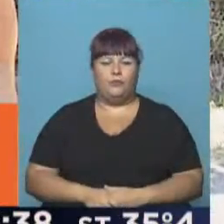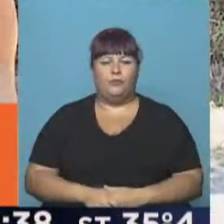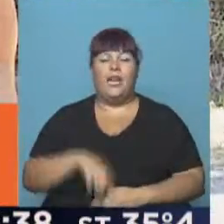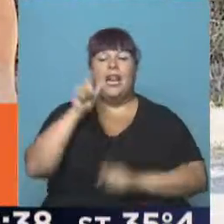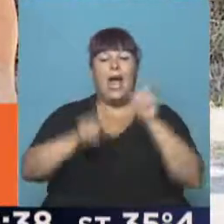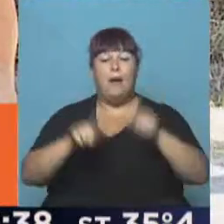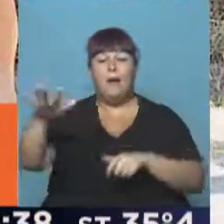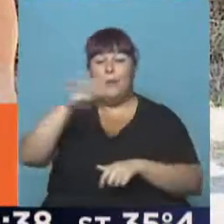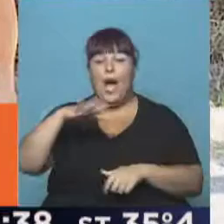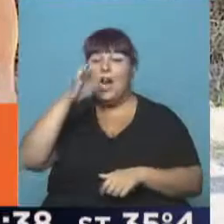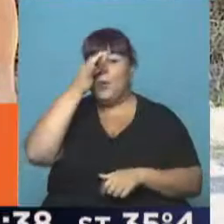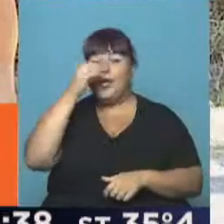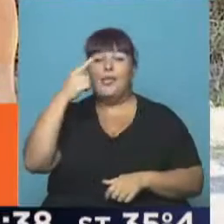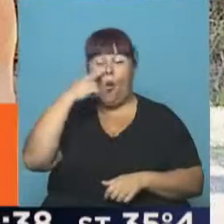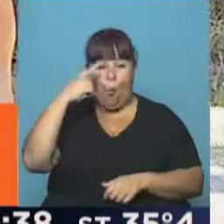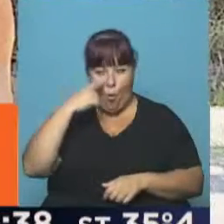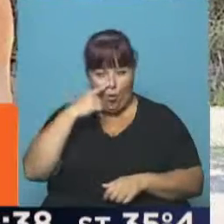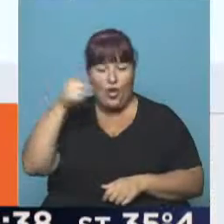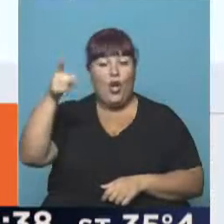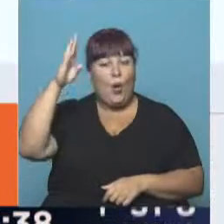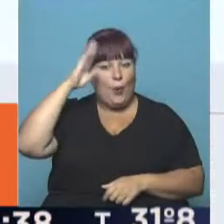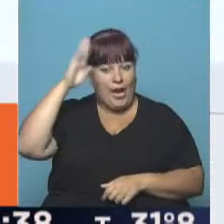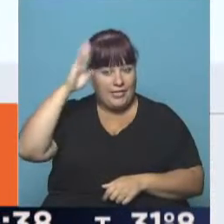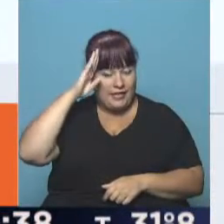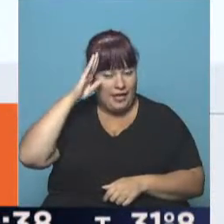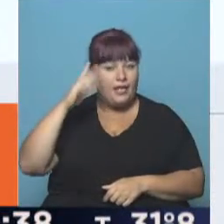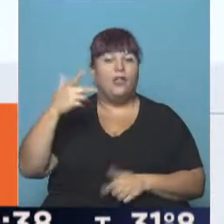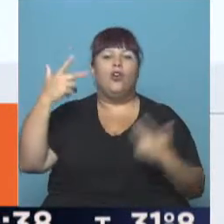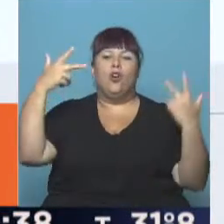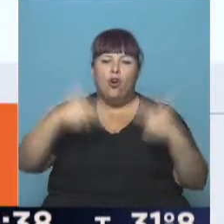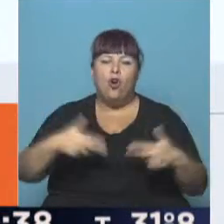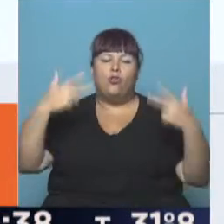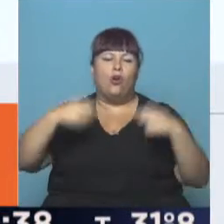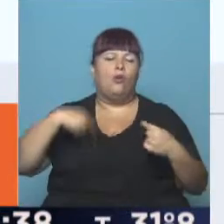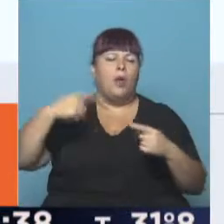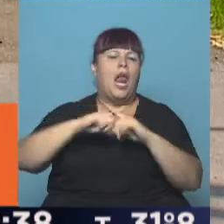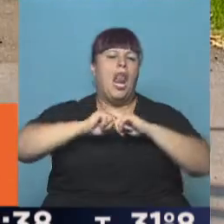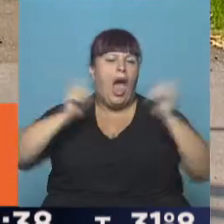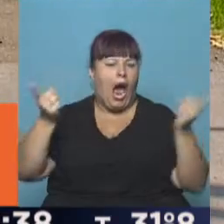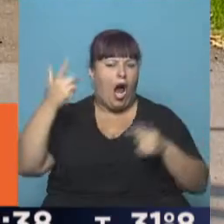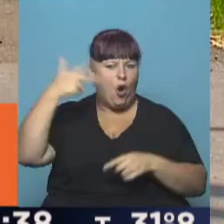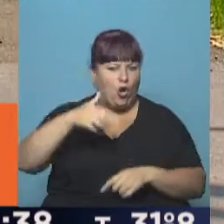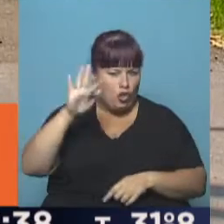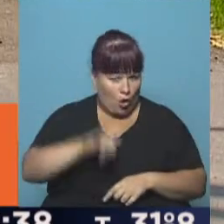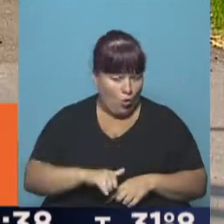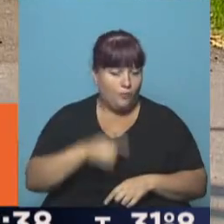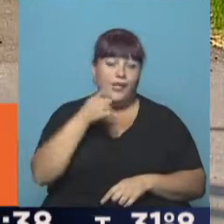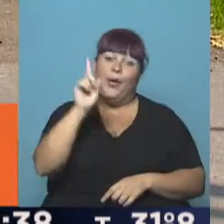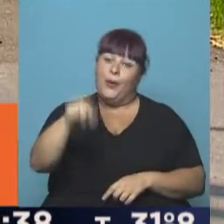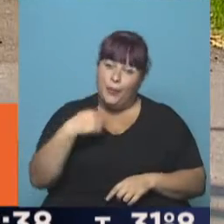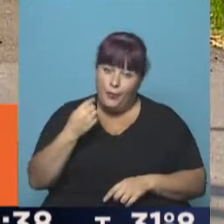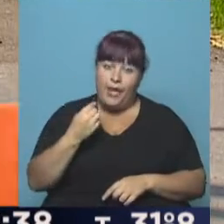Los vecinos del barrio 20 de junio de Berazategui sufren de constantes y prolongados cortes de luz, lo que